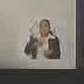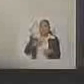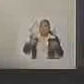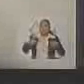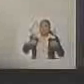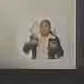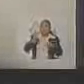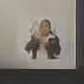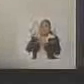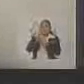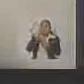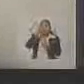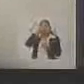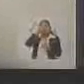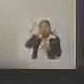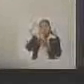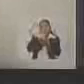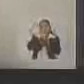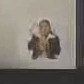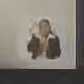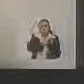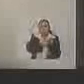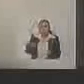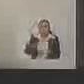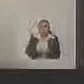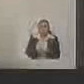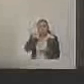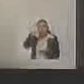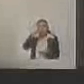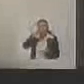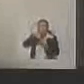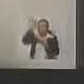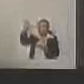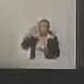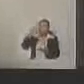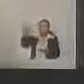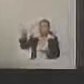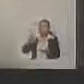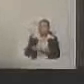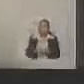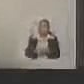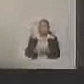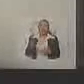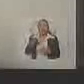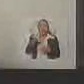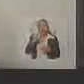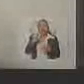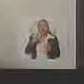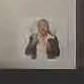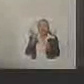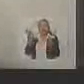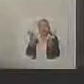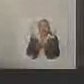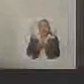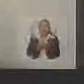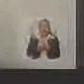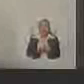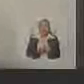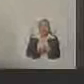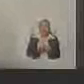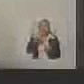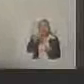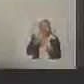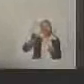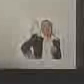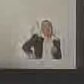que te puedan canalizar a donde debas hacer todas tus denuncias. Participemos juntos. Solo el gobierno